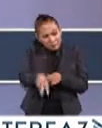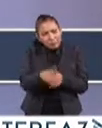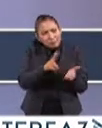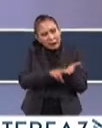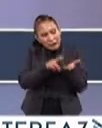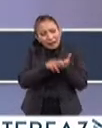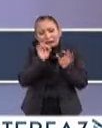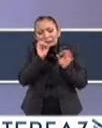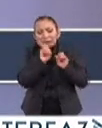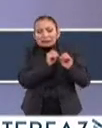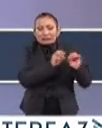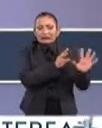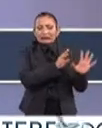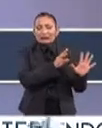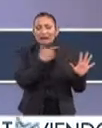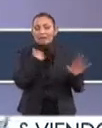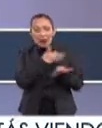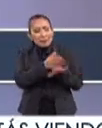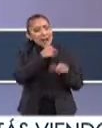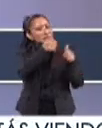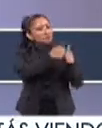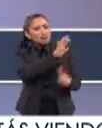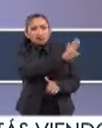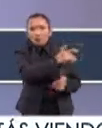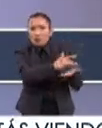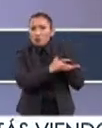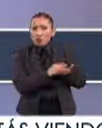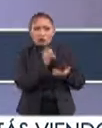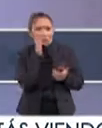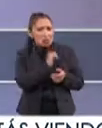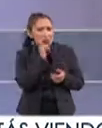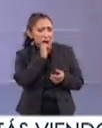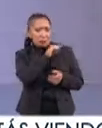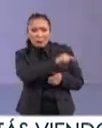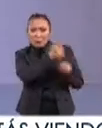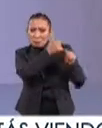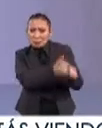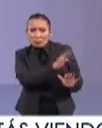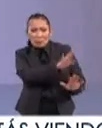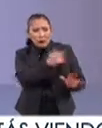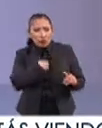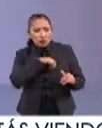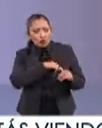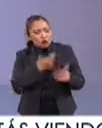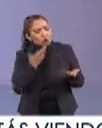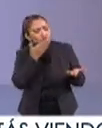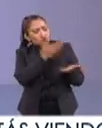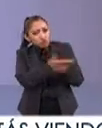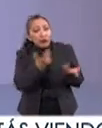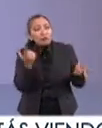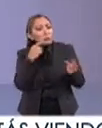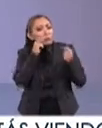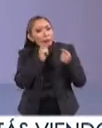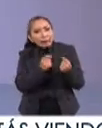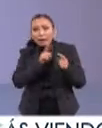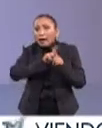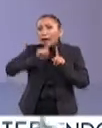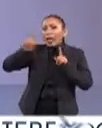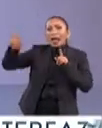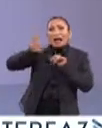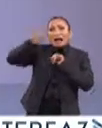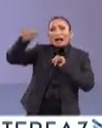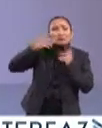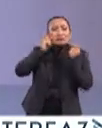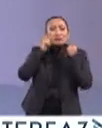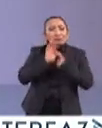lo vale mucho. Nuestras familias van a seguir ahí apoyándonos, van a estar ahí para nosotros, no importa si estamos lejos, y la